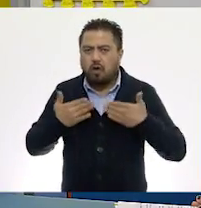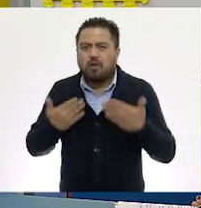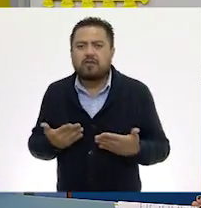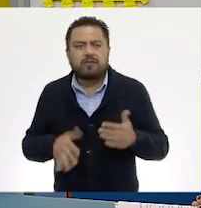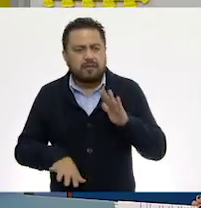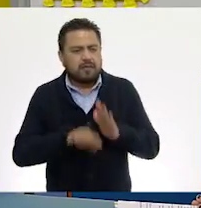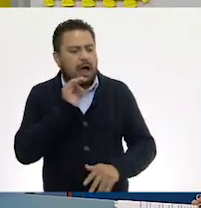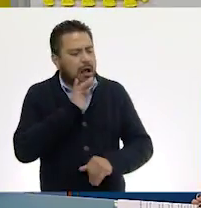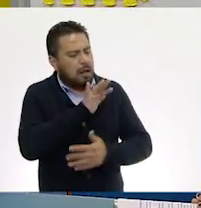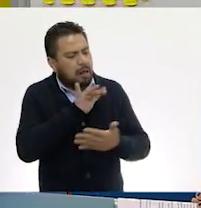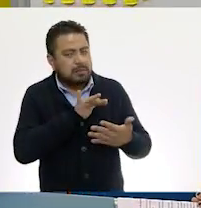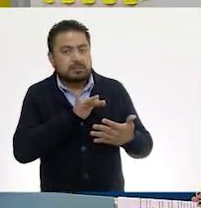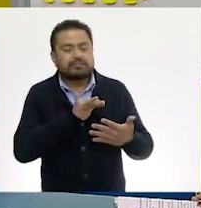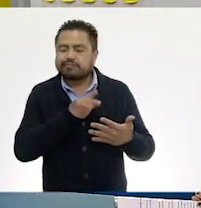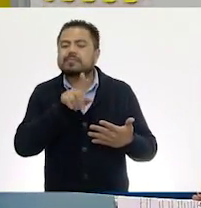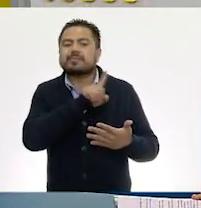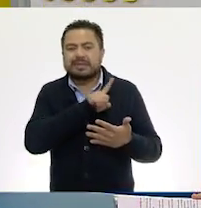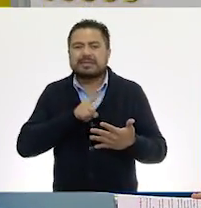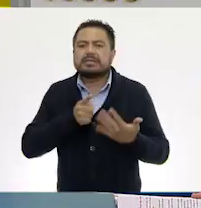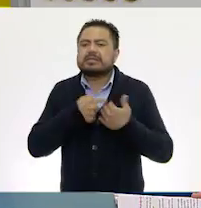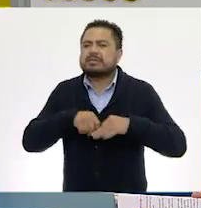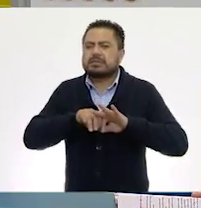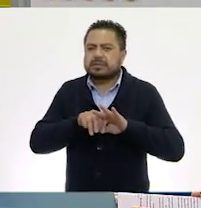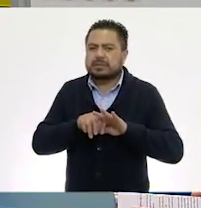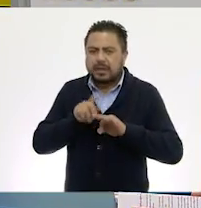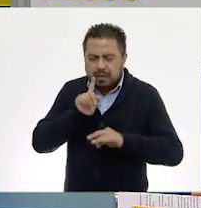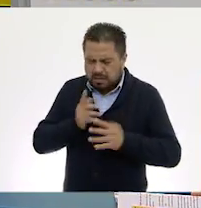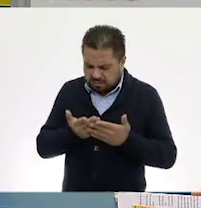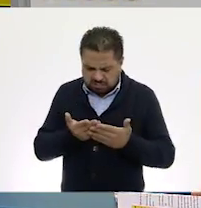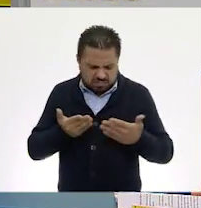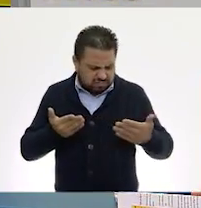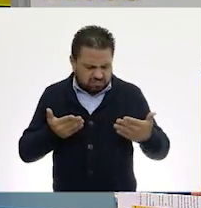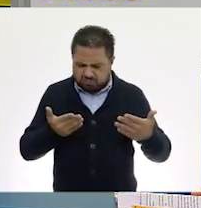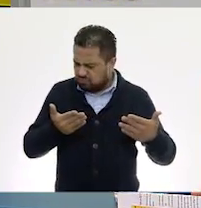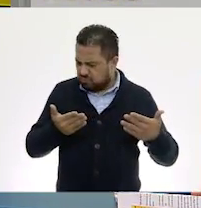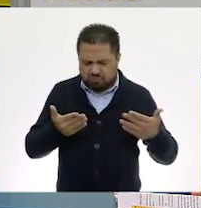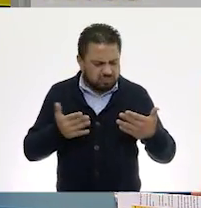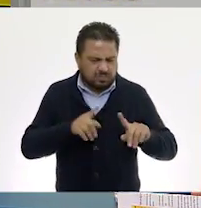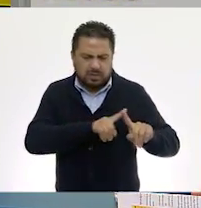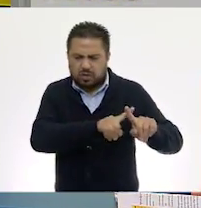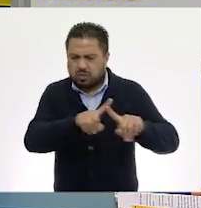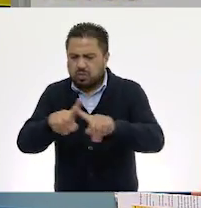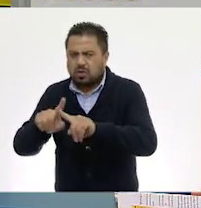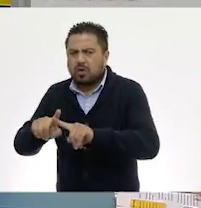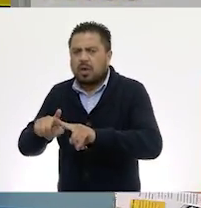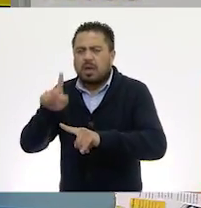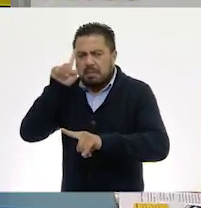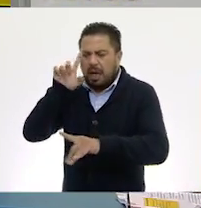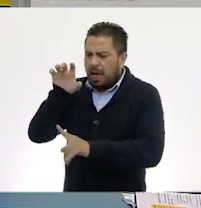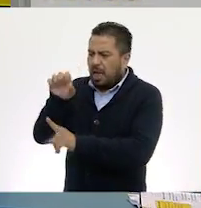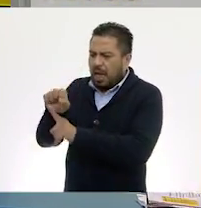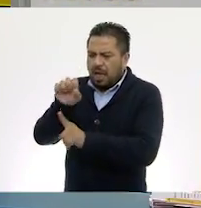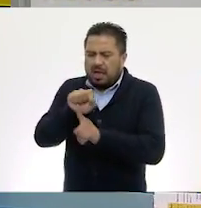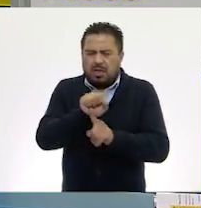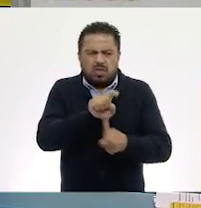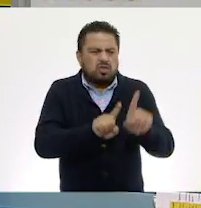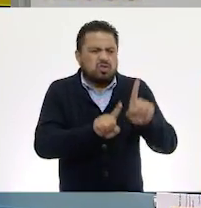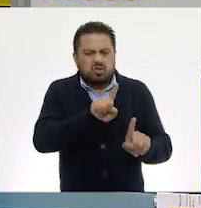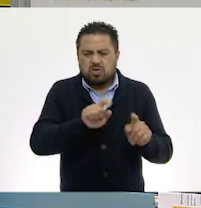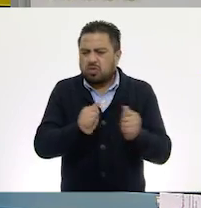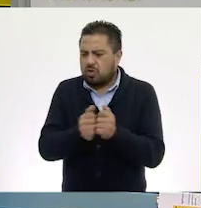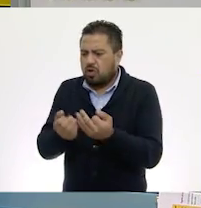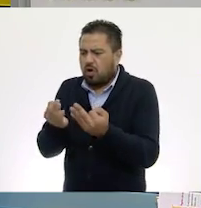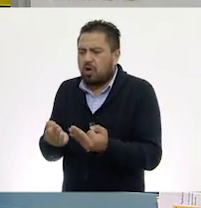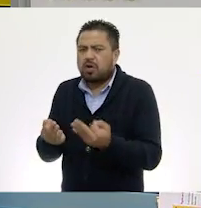Por eso es importante distinguir entre fuentes de información legítima y fuentes potencialmente dudosas. ¿Cómo